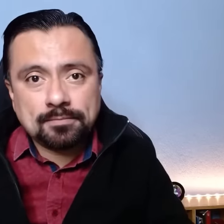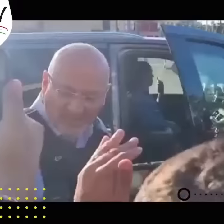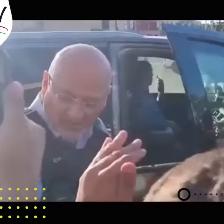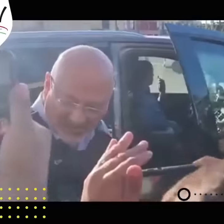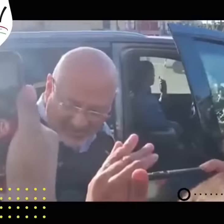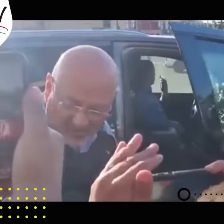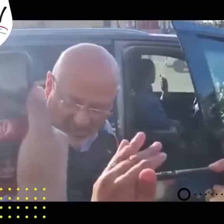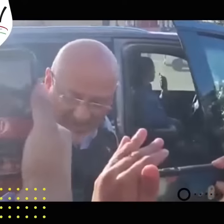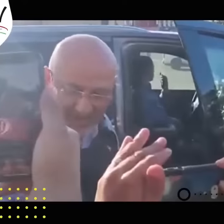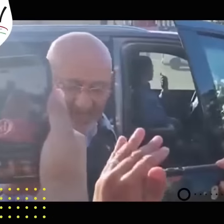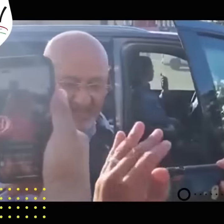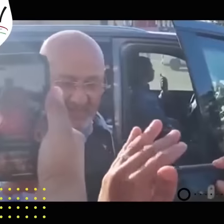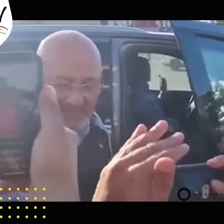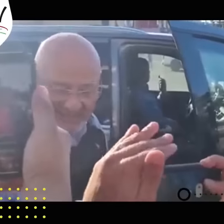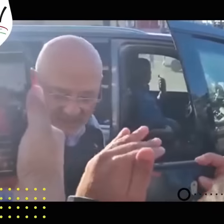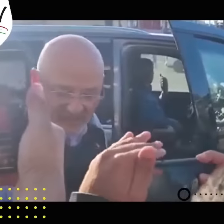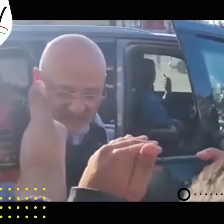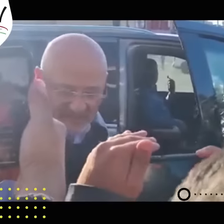Félix.